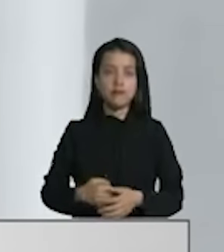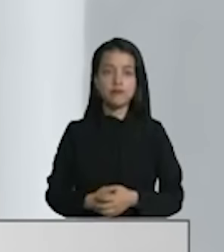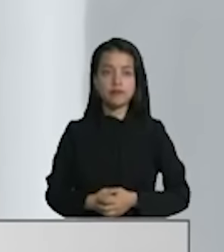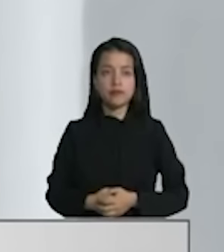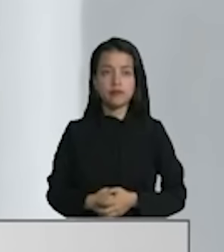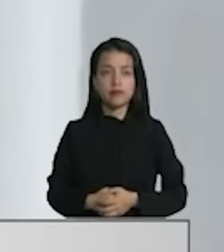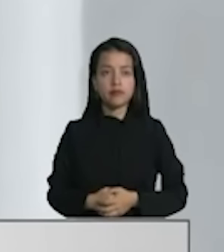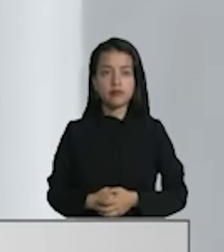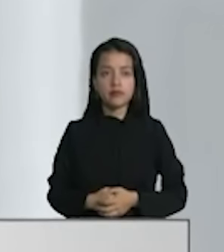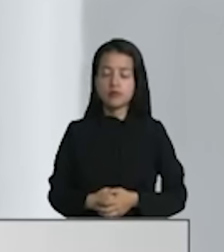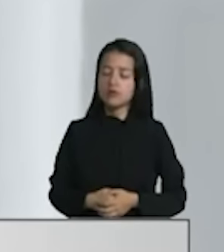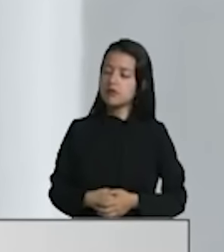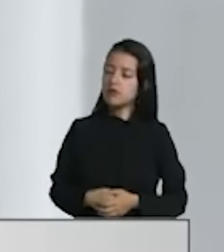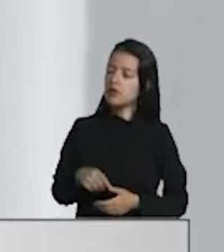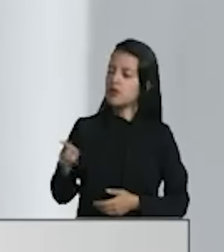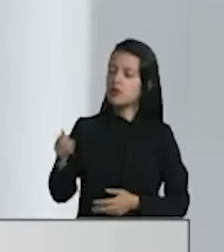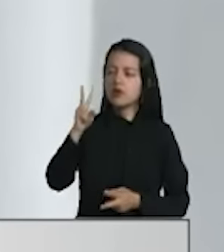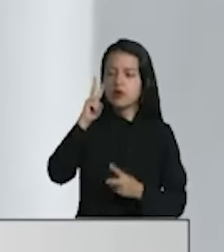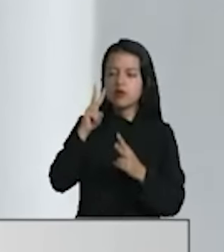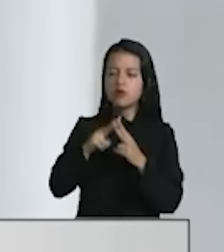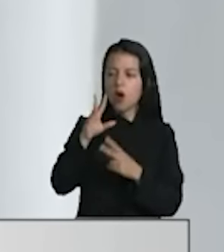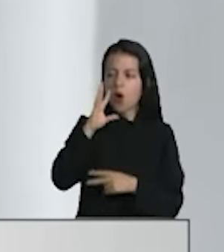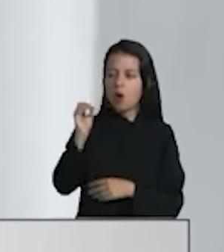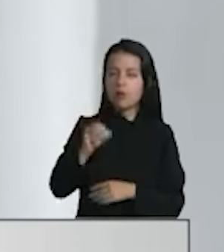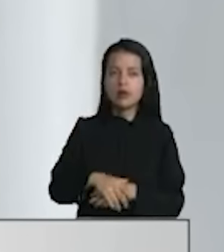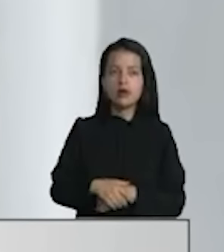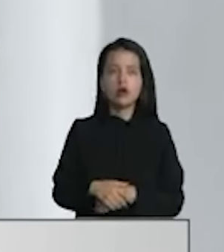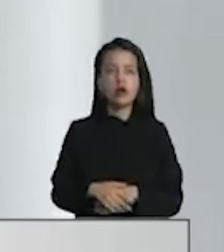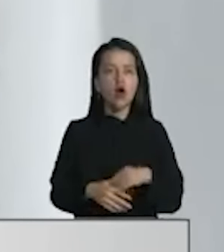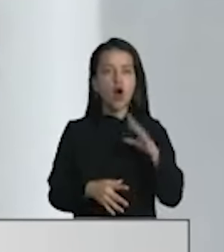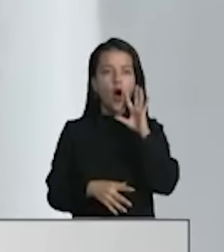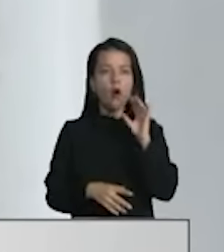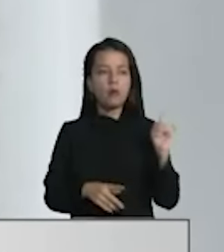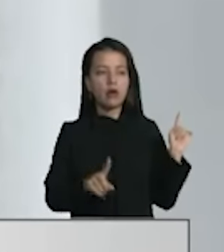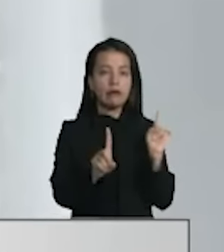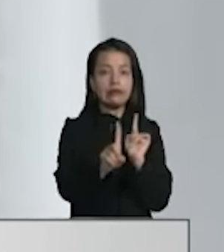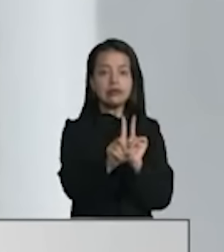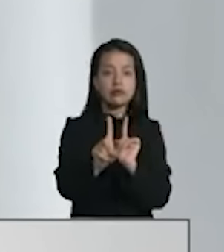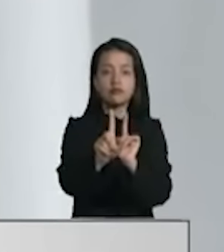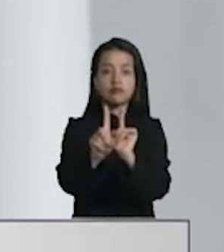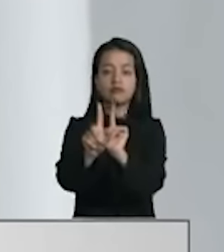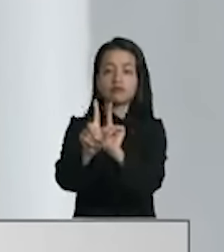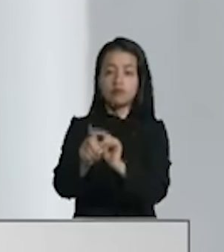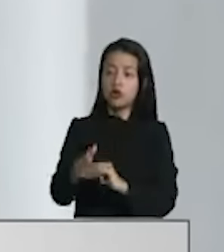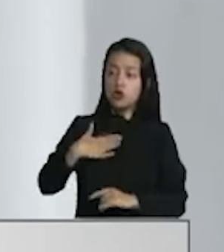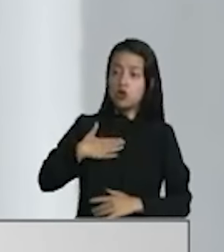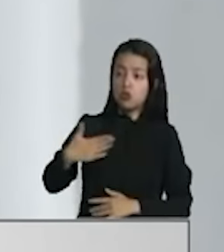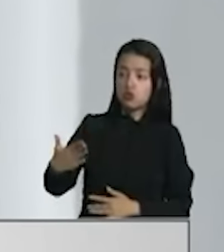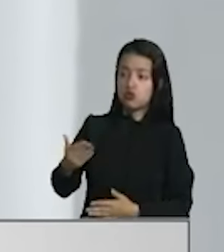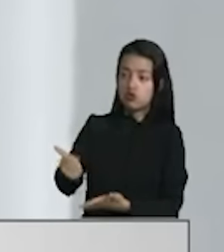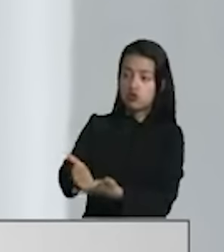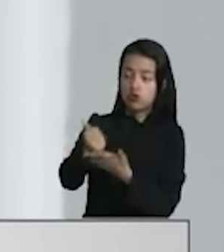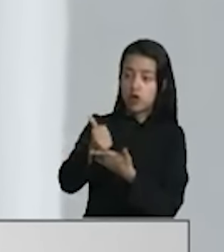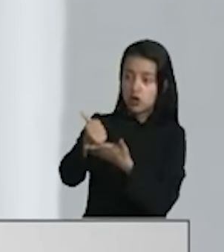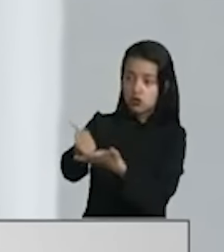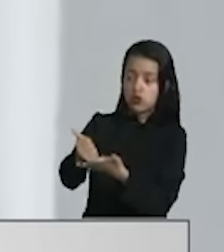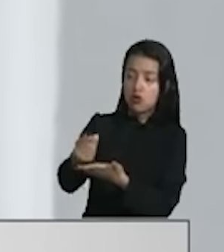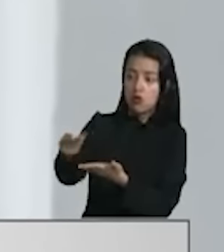colombianos. ¿Usted dónde consiguió ese señor? Aquí me venía siguiendo. ¿Y qué le dijo él? Que él me cambiaba a mejor